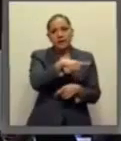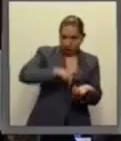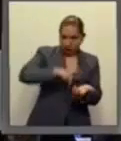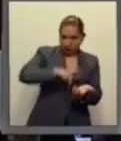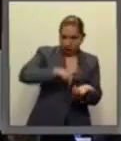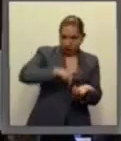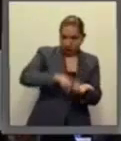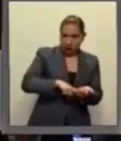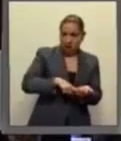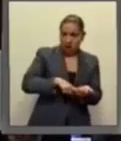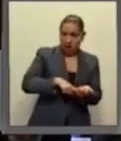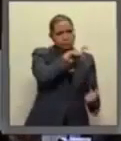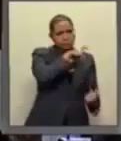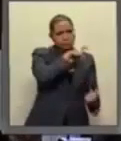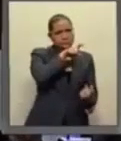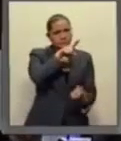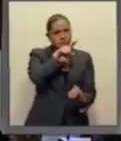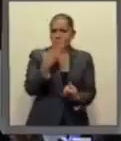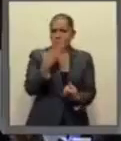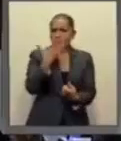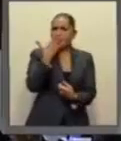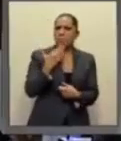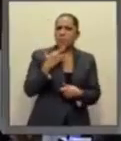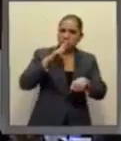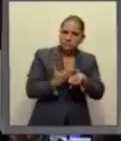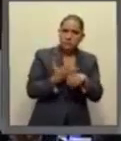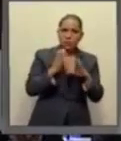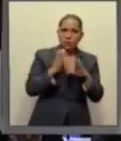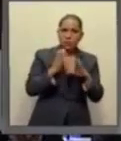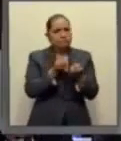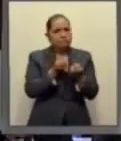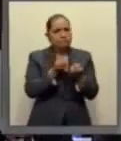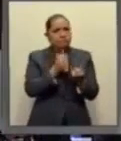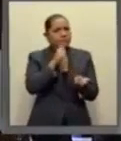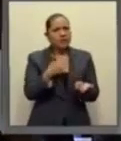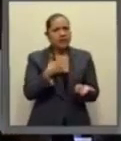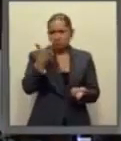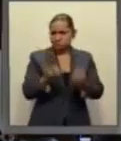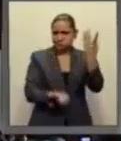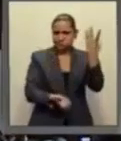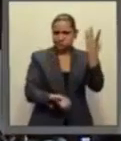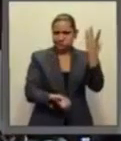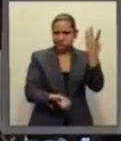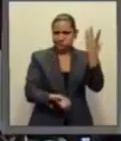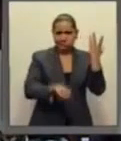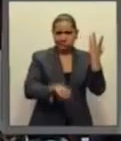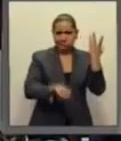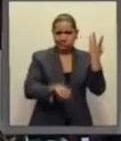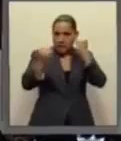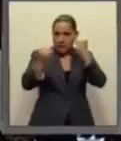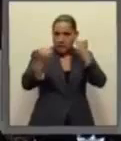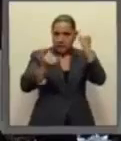disponer de las rentas sin responsabilidad, no pueden improvisar fortuna sin entregarse al